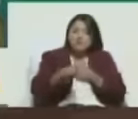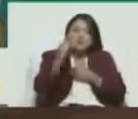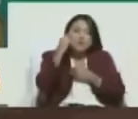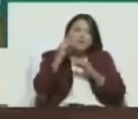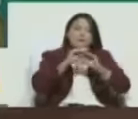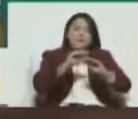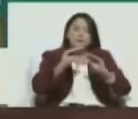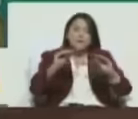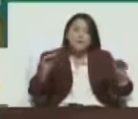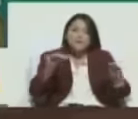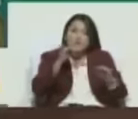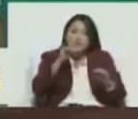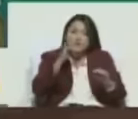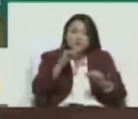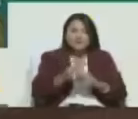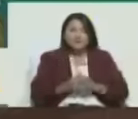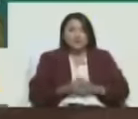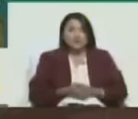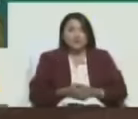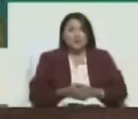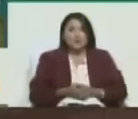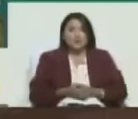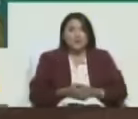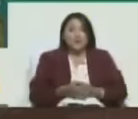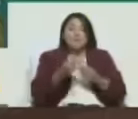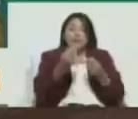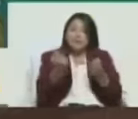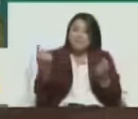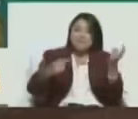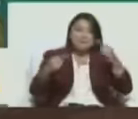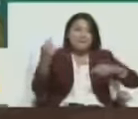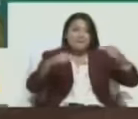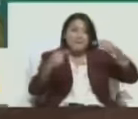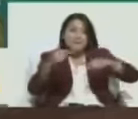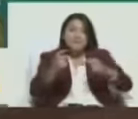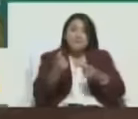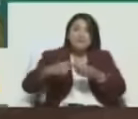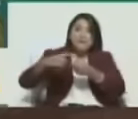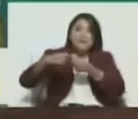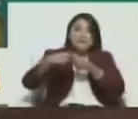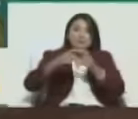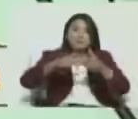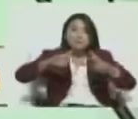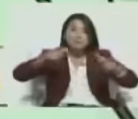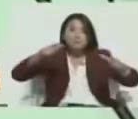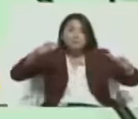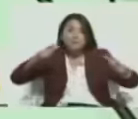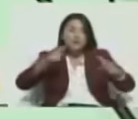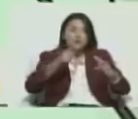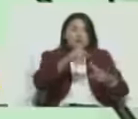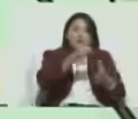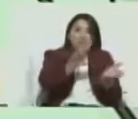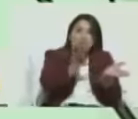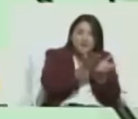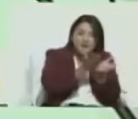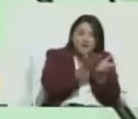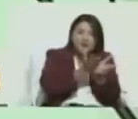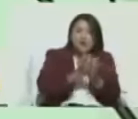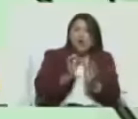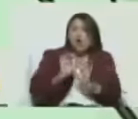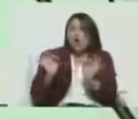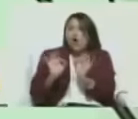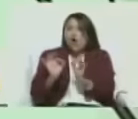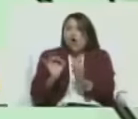estar transmitiendo para que se sumen, para que se involucren y para que desde su espacio de trabajo, de estudio, de